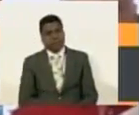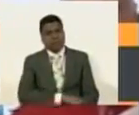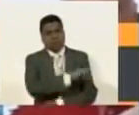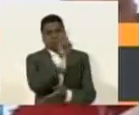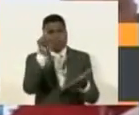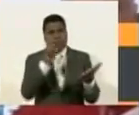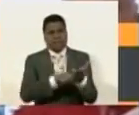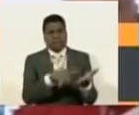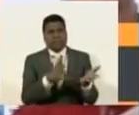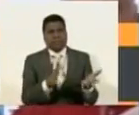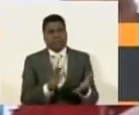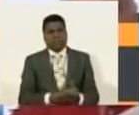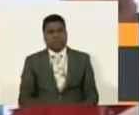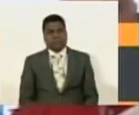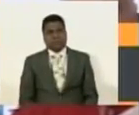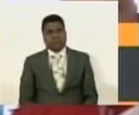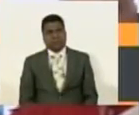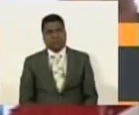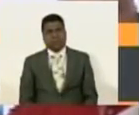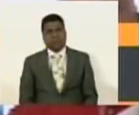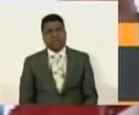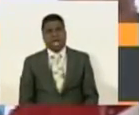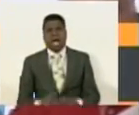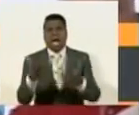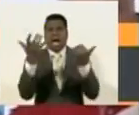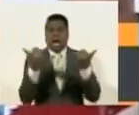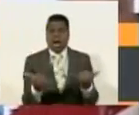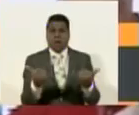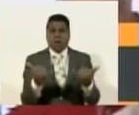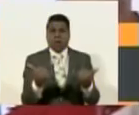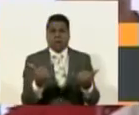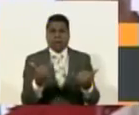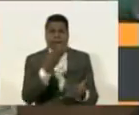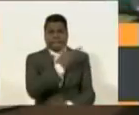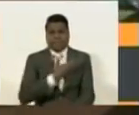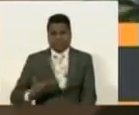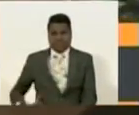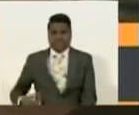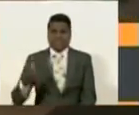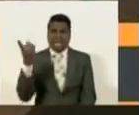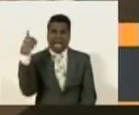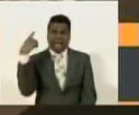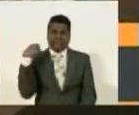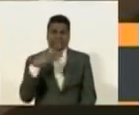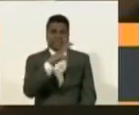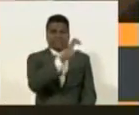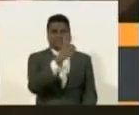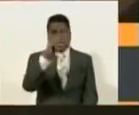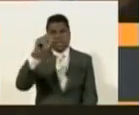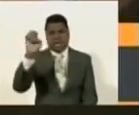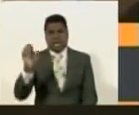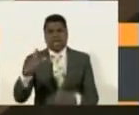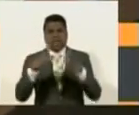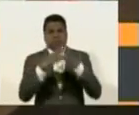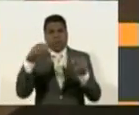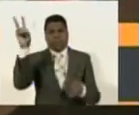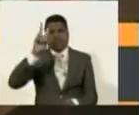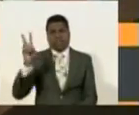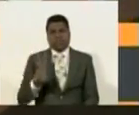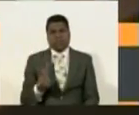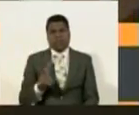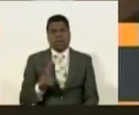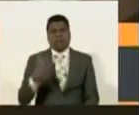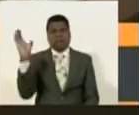Absolutamente inmorales. Ahora, el presidente fue ayer ante el CNE, todo el país y